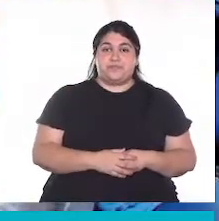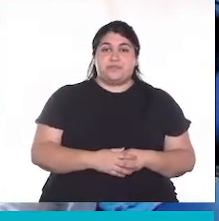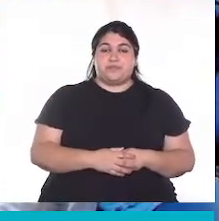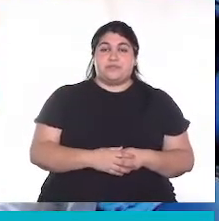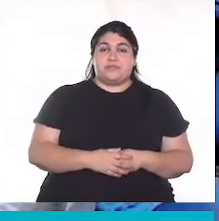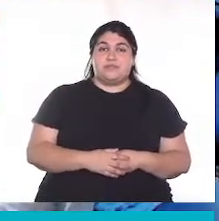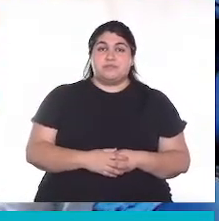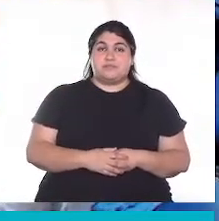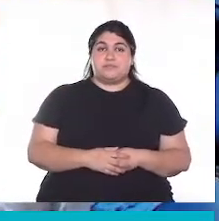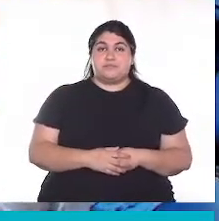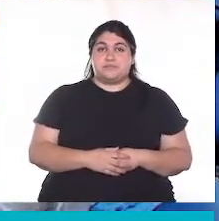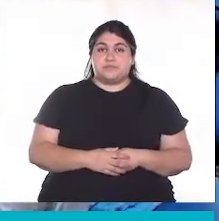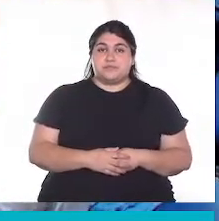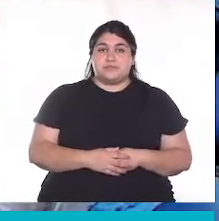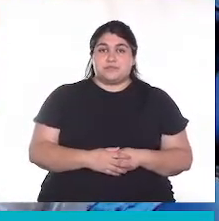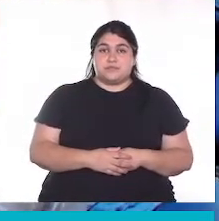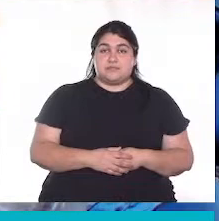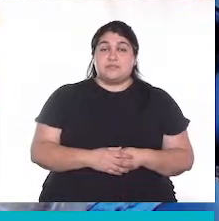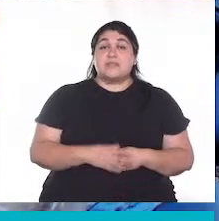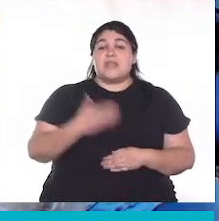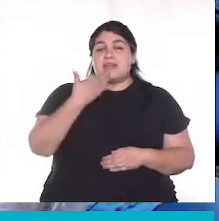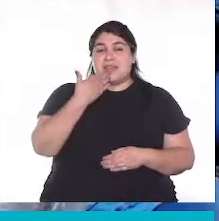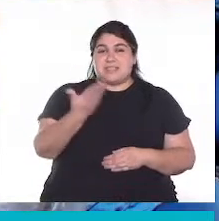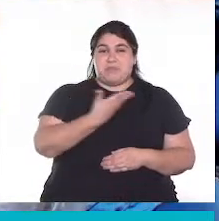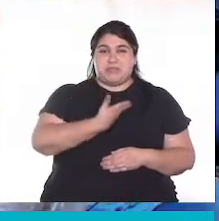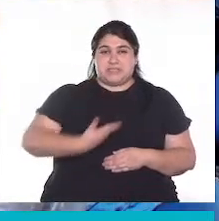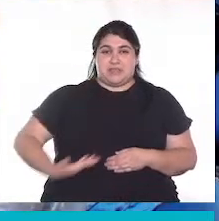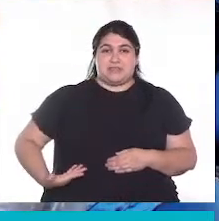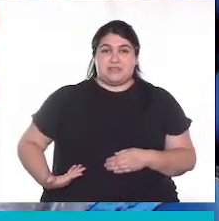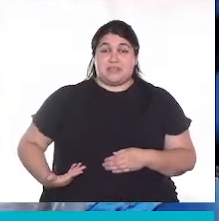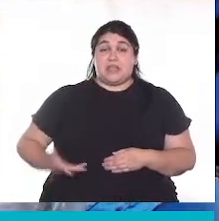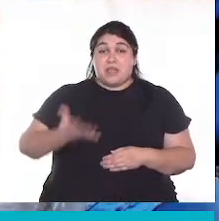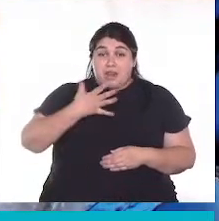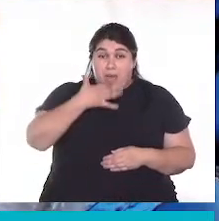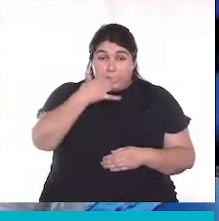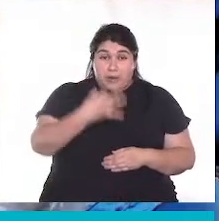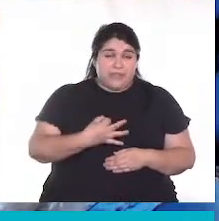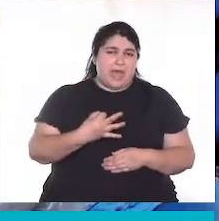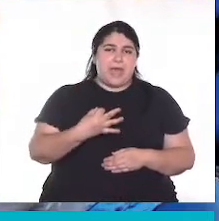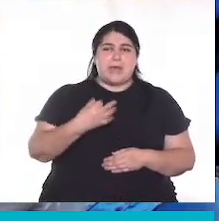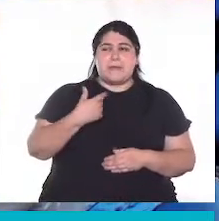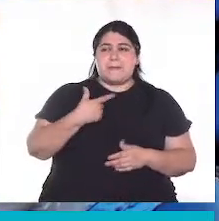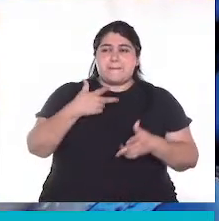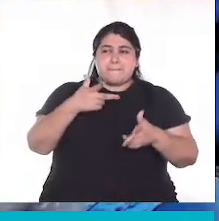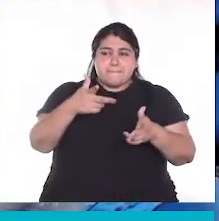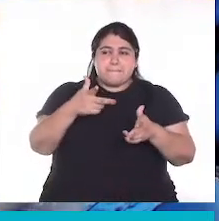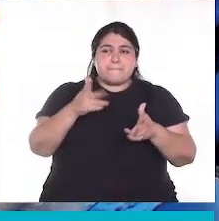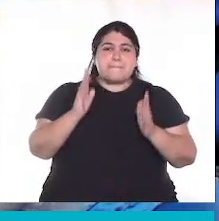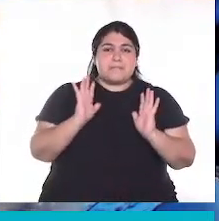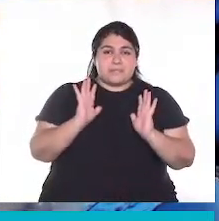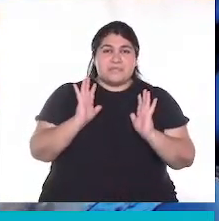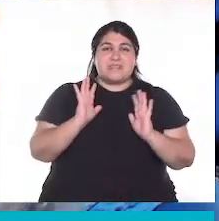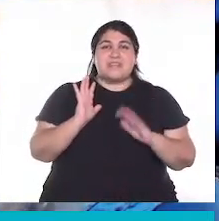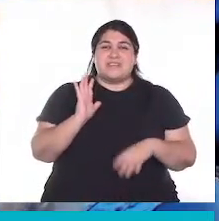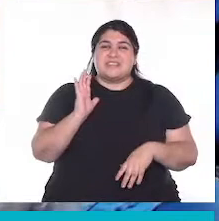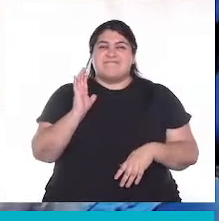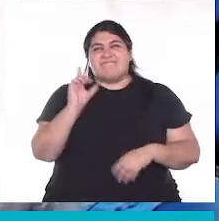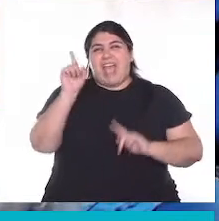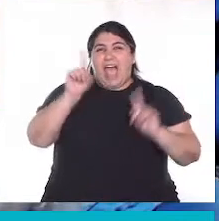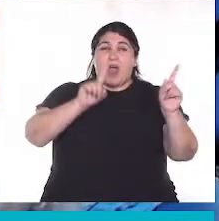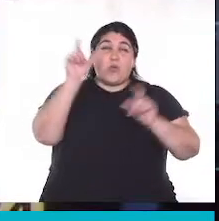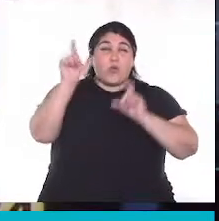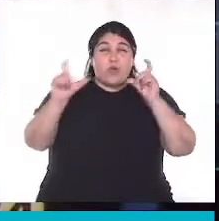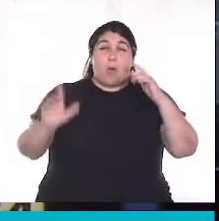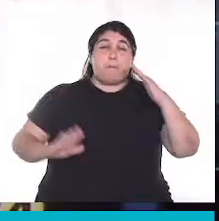Hola. Gracias, señor presidente. La verdad, me cuesta muchísimo entender las prioridades de algunos